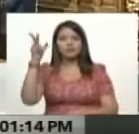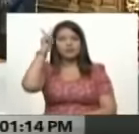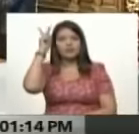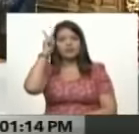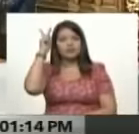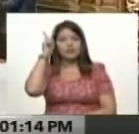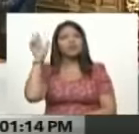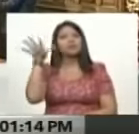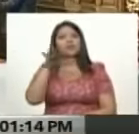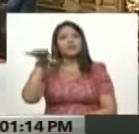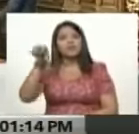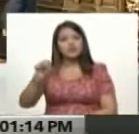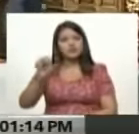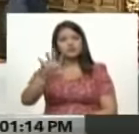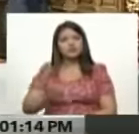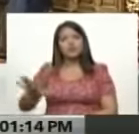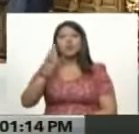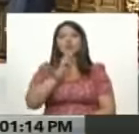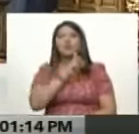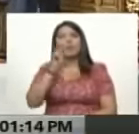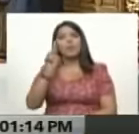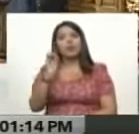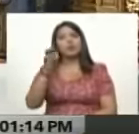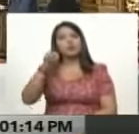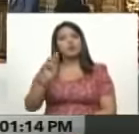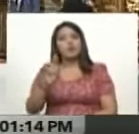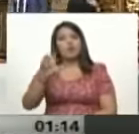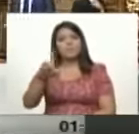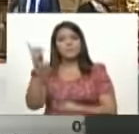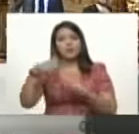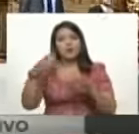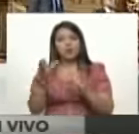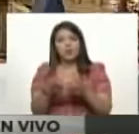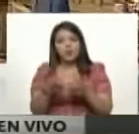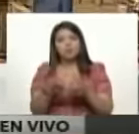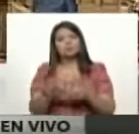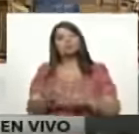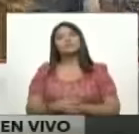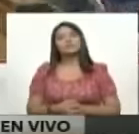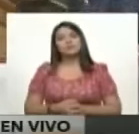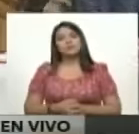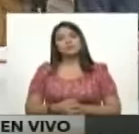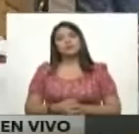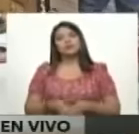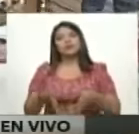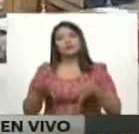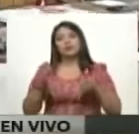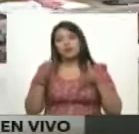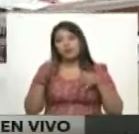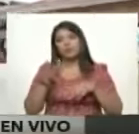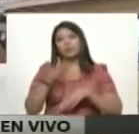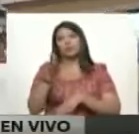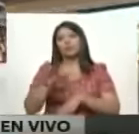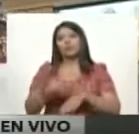de la región sur, Rommel Guzamana, de la organización Tahuala, adjudicado por la derecha.